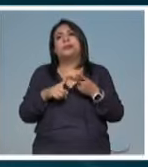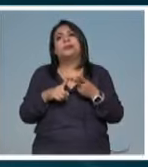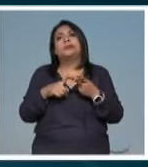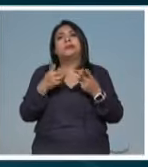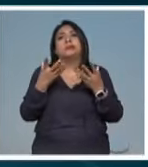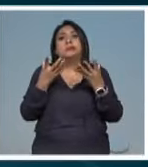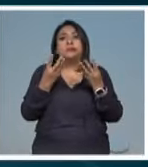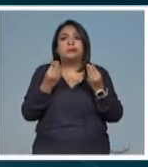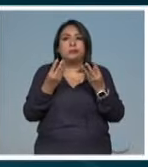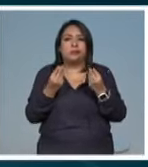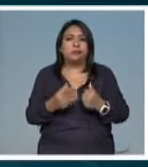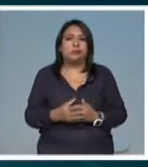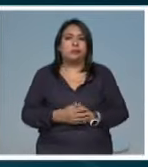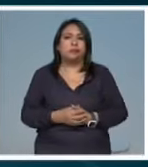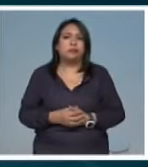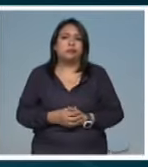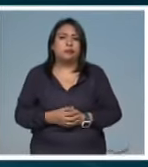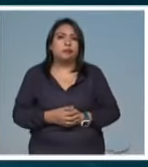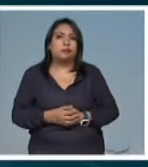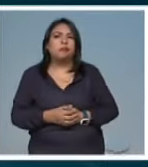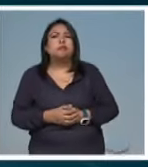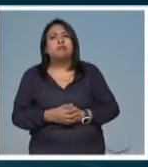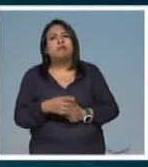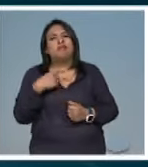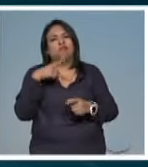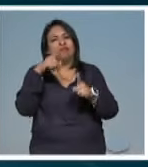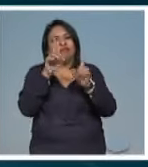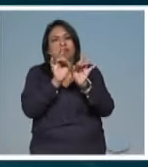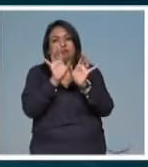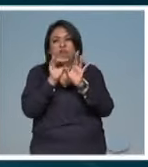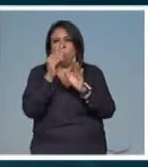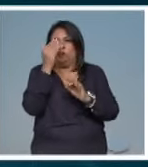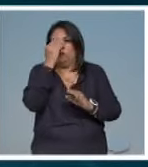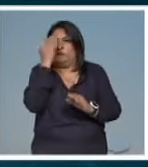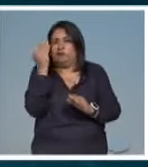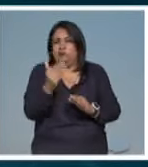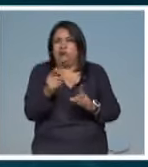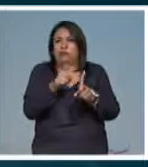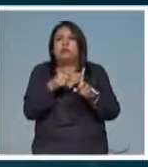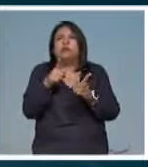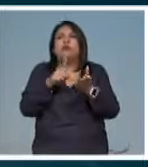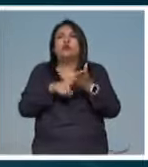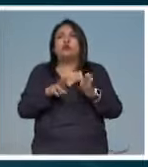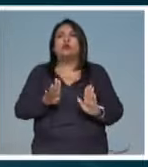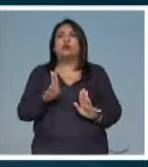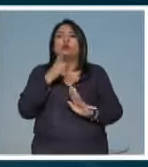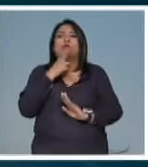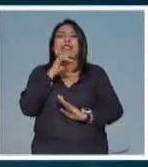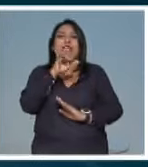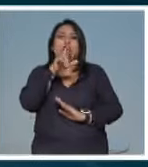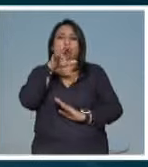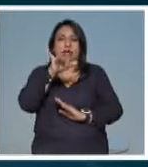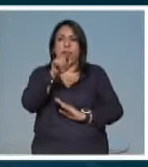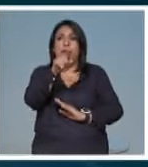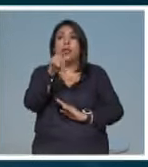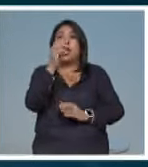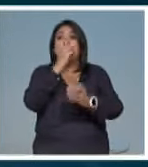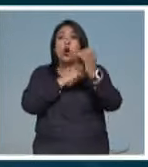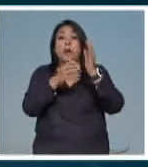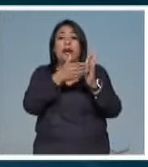a muchas situaciones muy críticas, muy trágicas, con mucha ironía. La puesta escénica